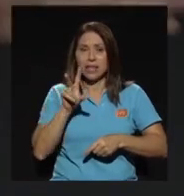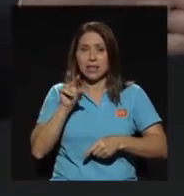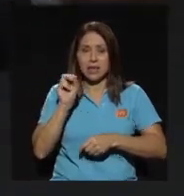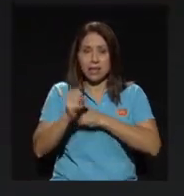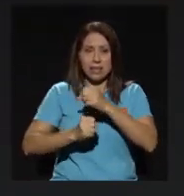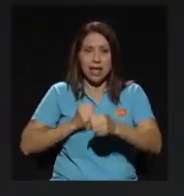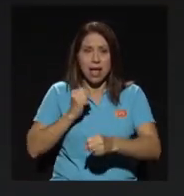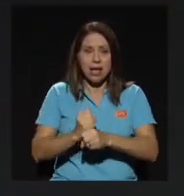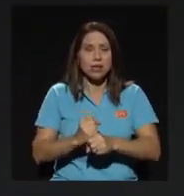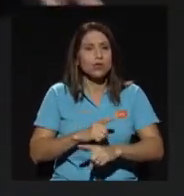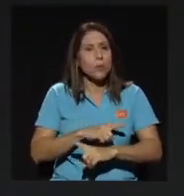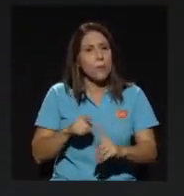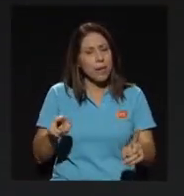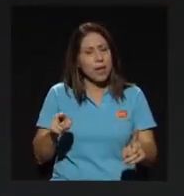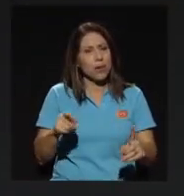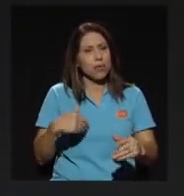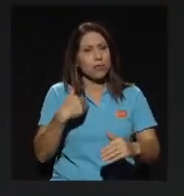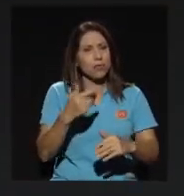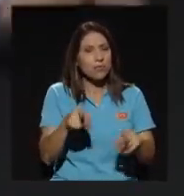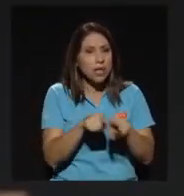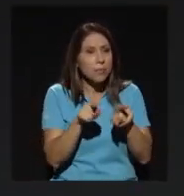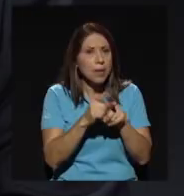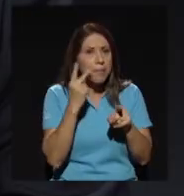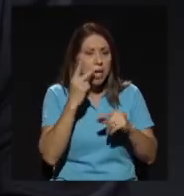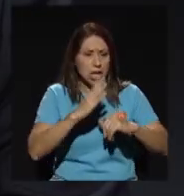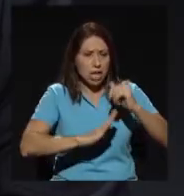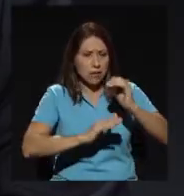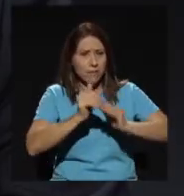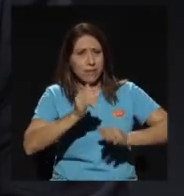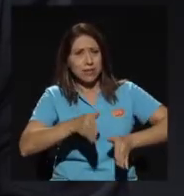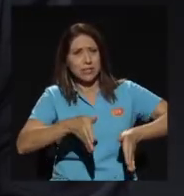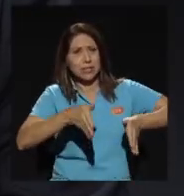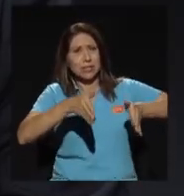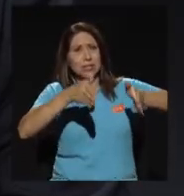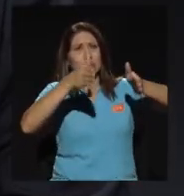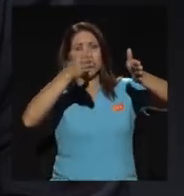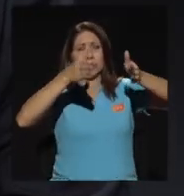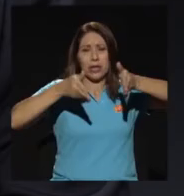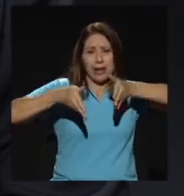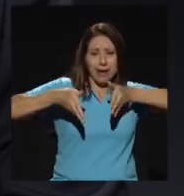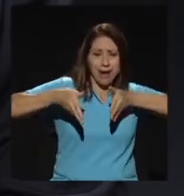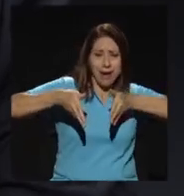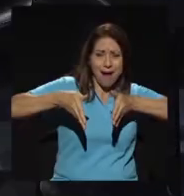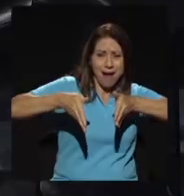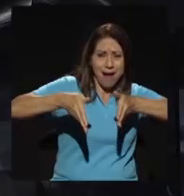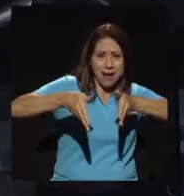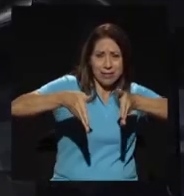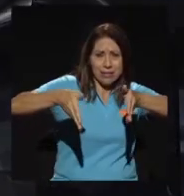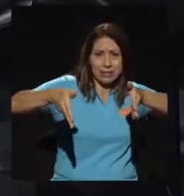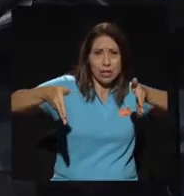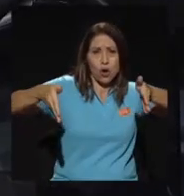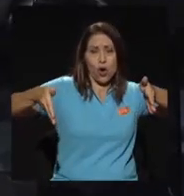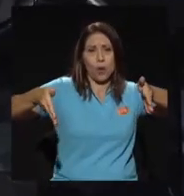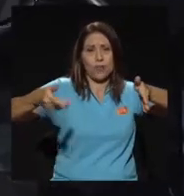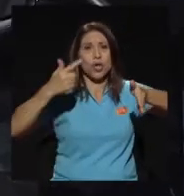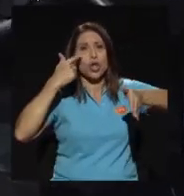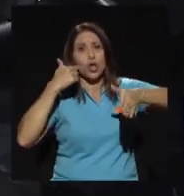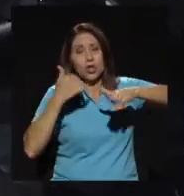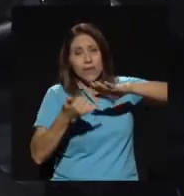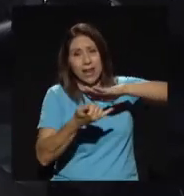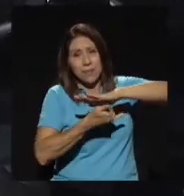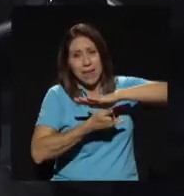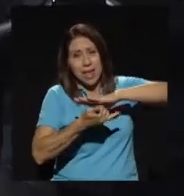donde uno ve esas calles enormes donde ve esos edificios donde ve el metro de que además se